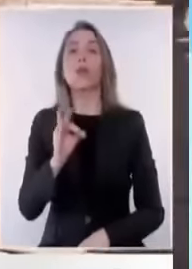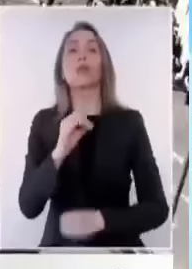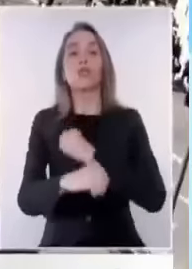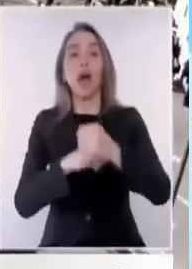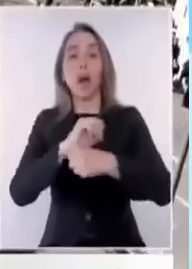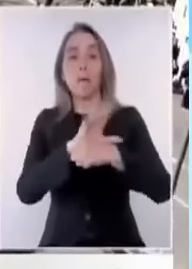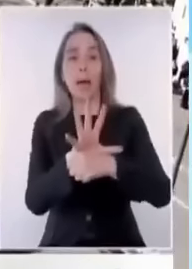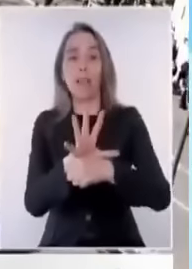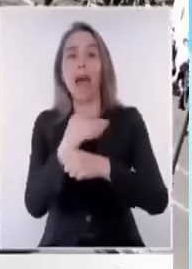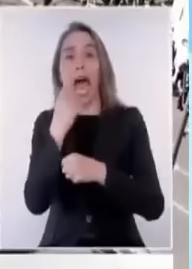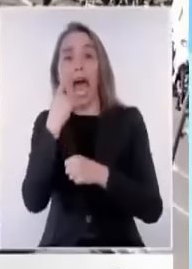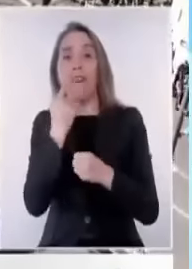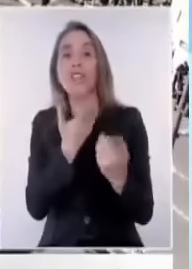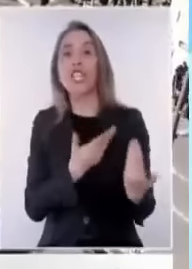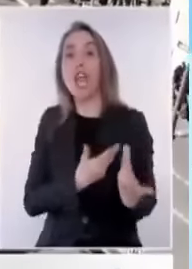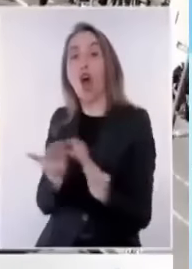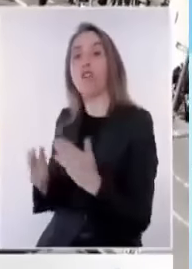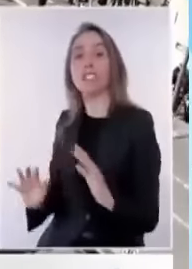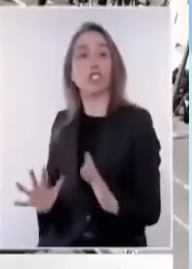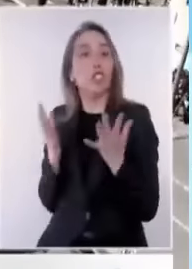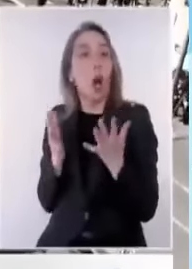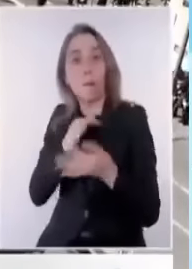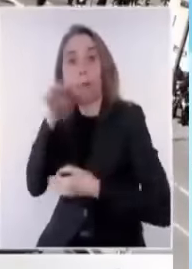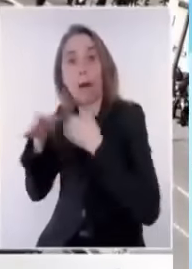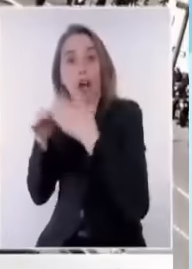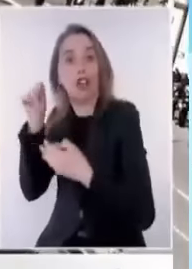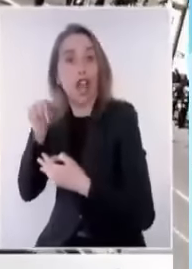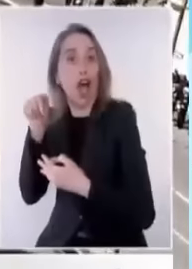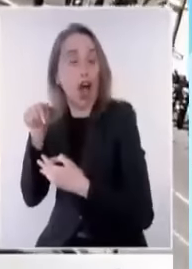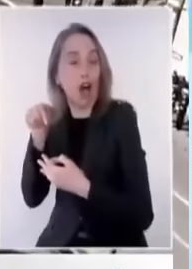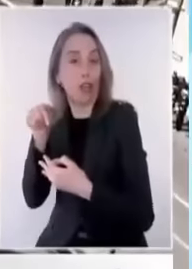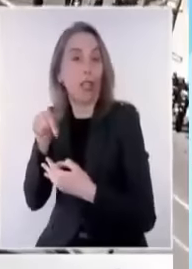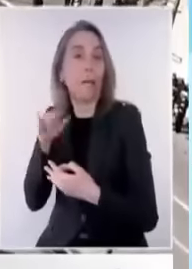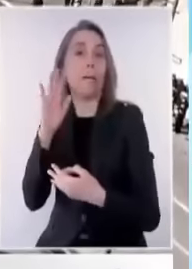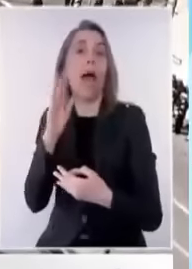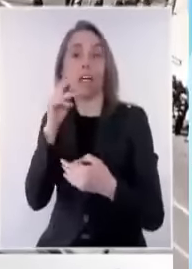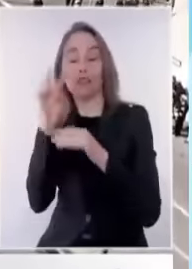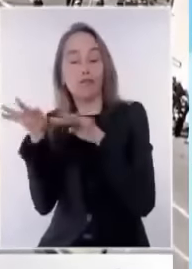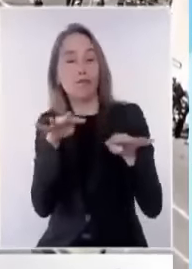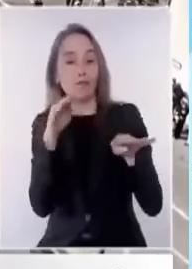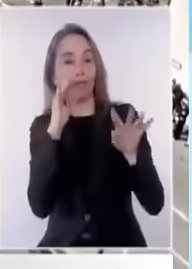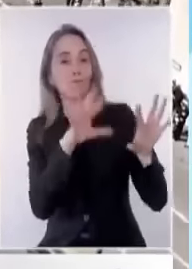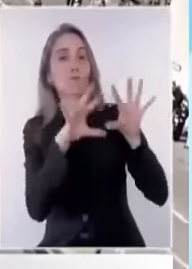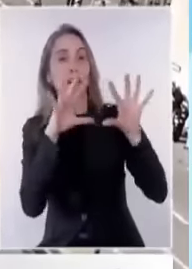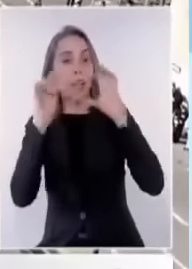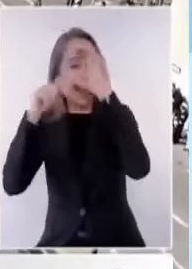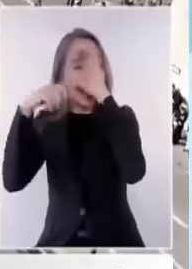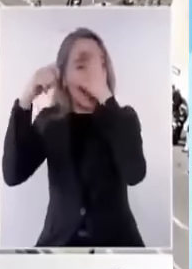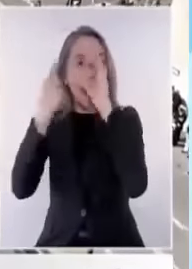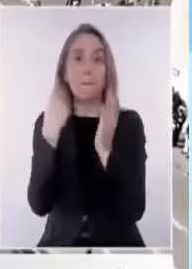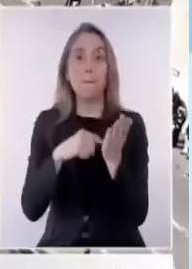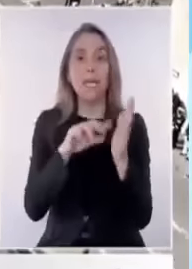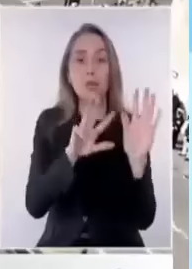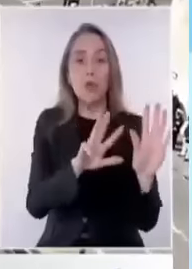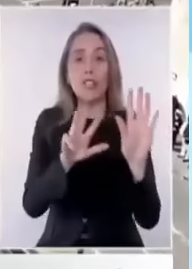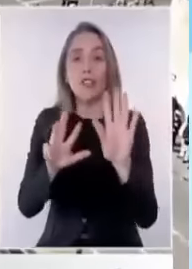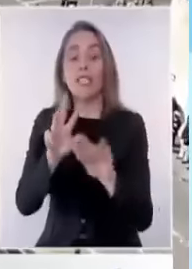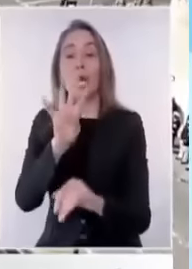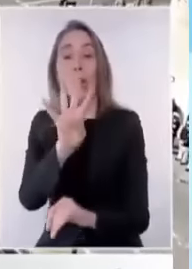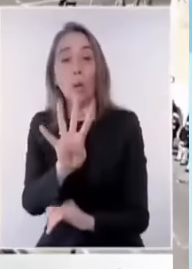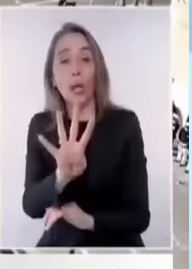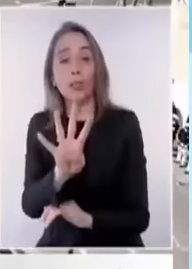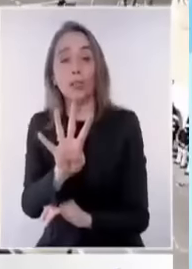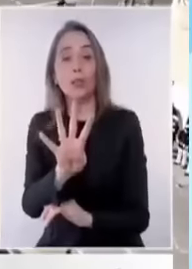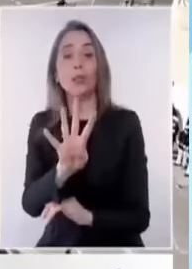yo ya lo sé. Pandemia, vamos a ver cuál es la sorpresa que le tienen hoy en esta, que es lo más emblemático de esta transmisión y que desde